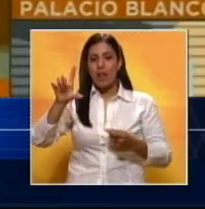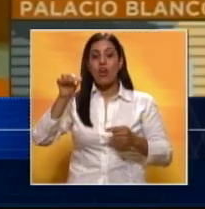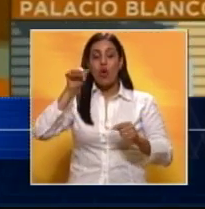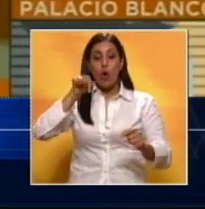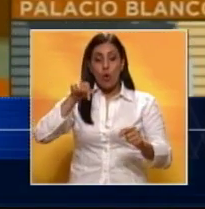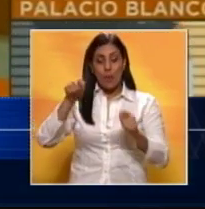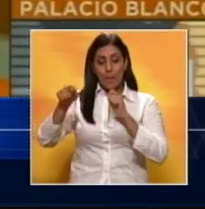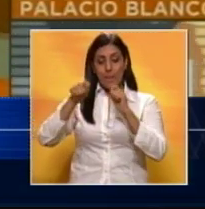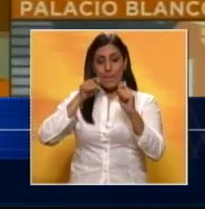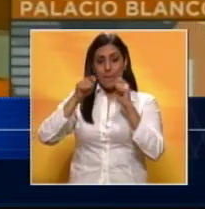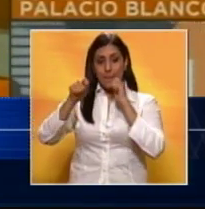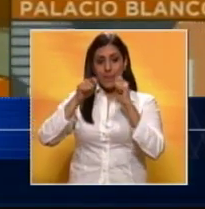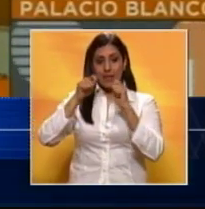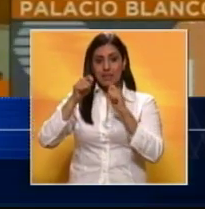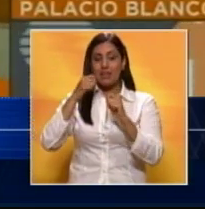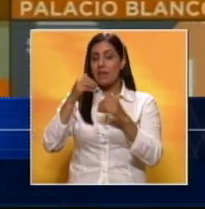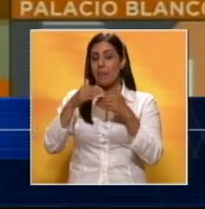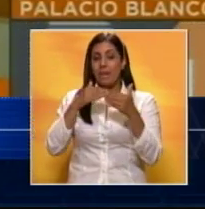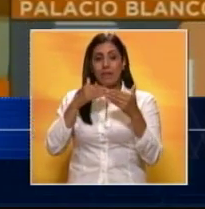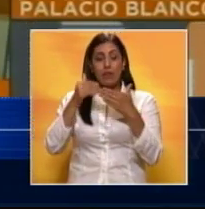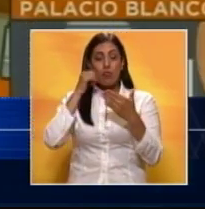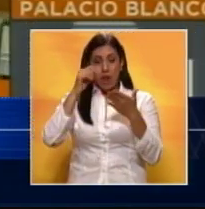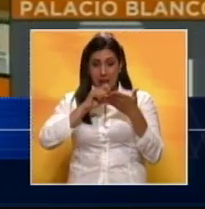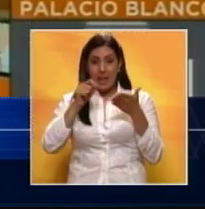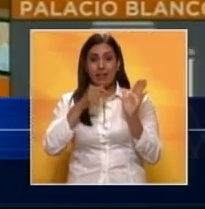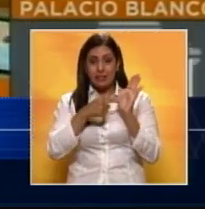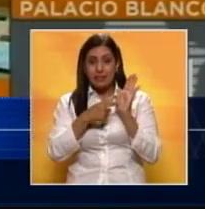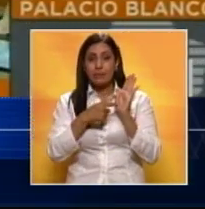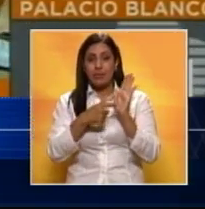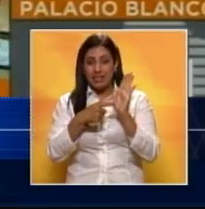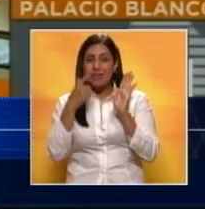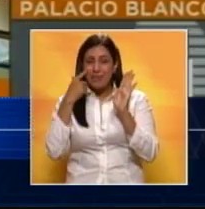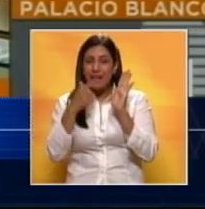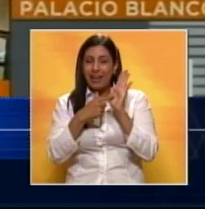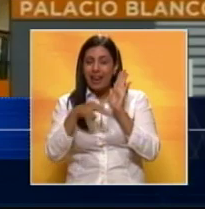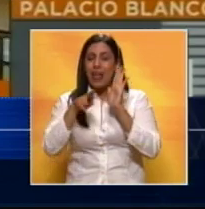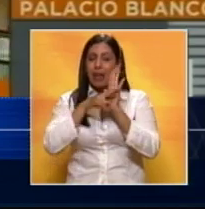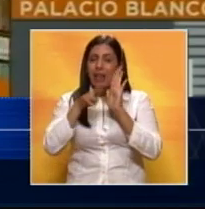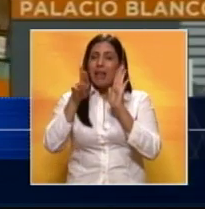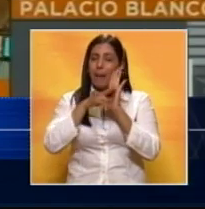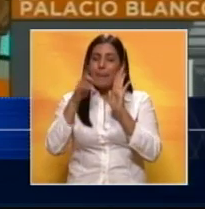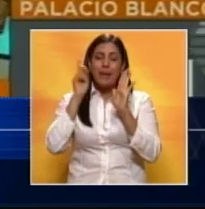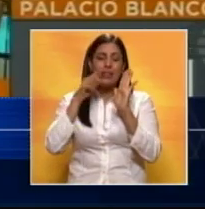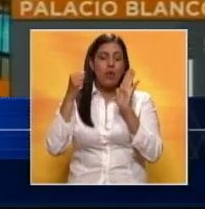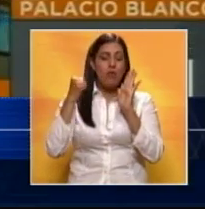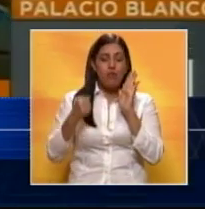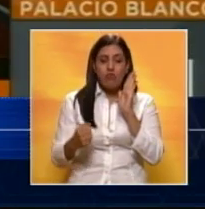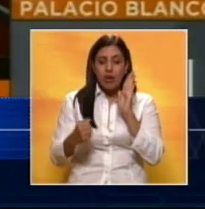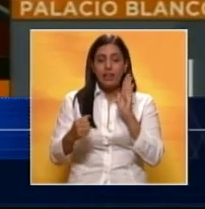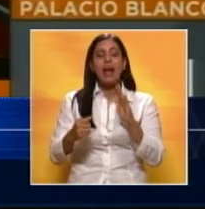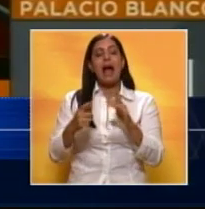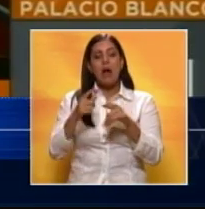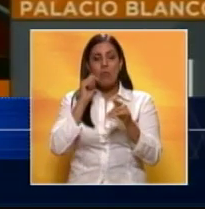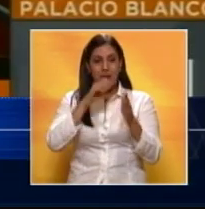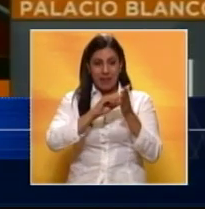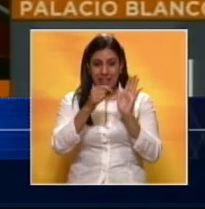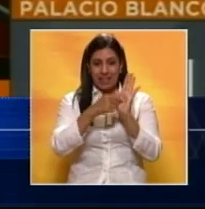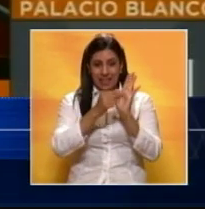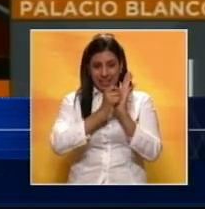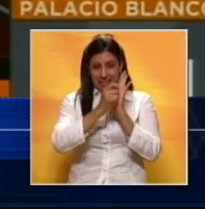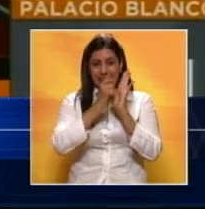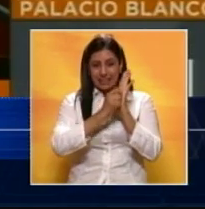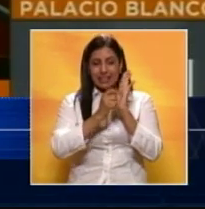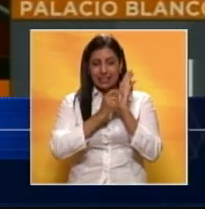rueda de prensa, a pesar de que ha dicho esto, vean la reincidencia de las mentiras, a pesar de que ha dicho esto aquí